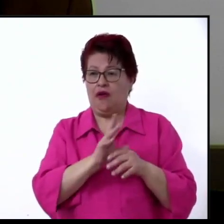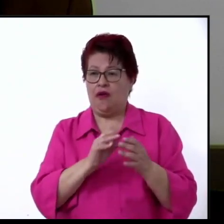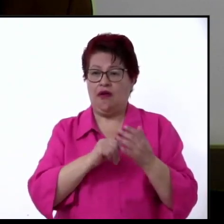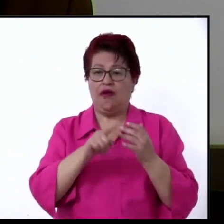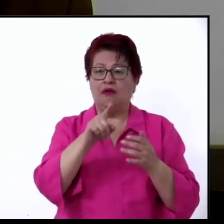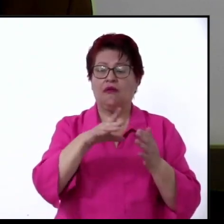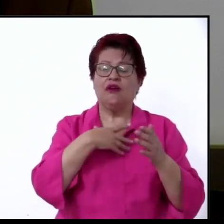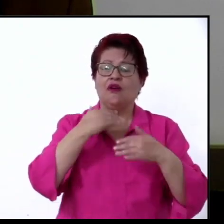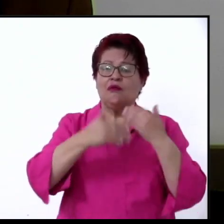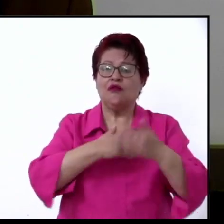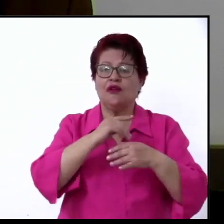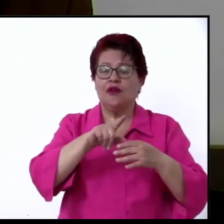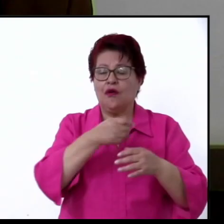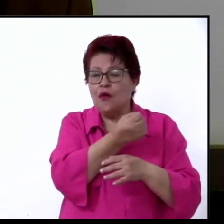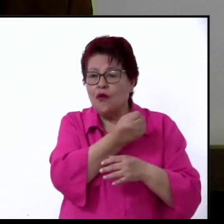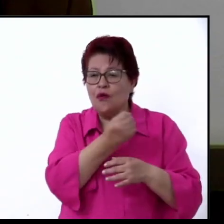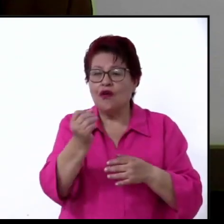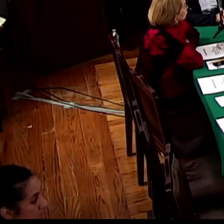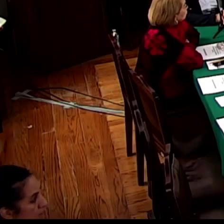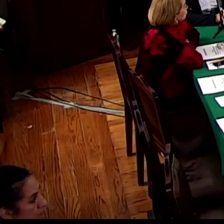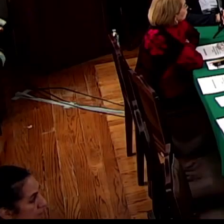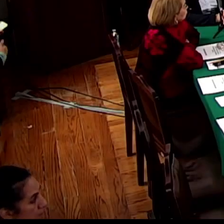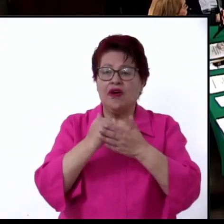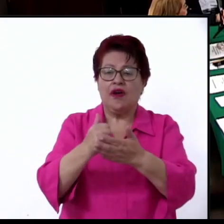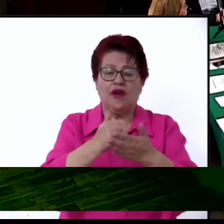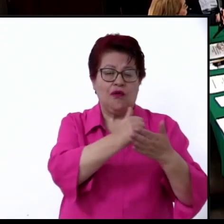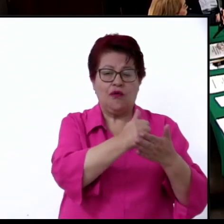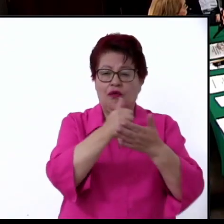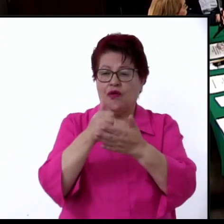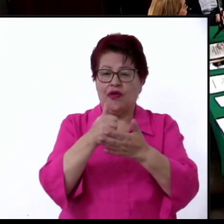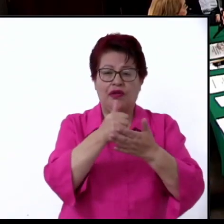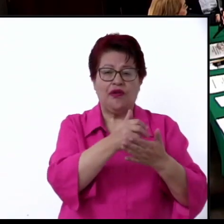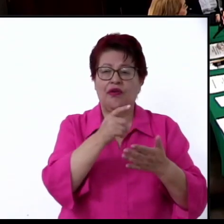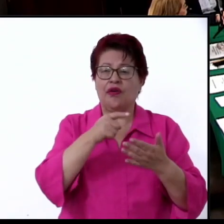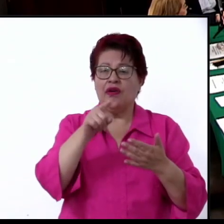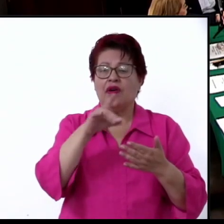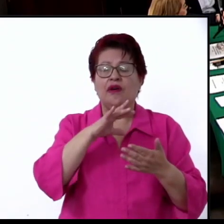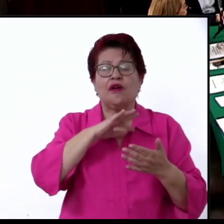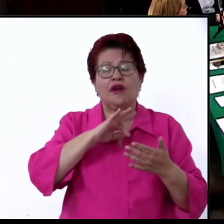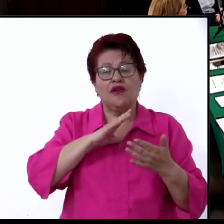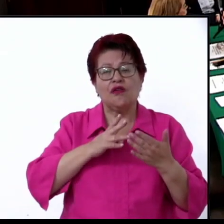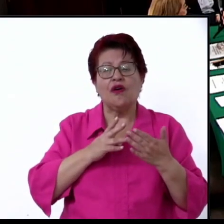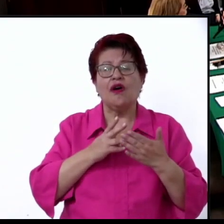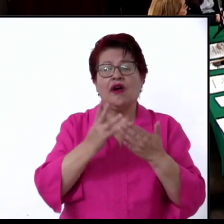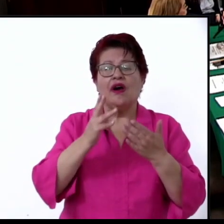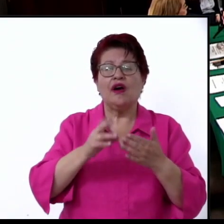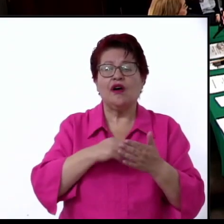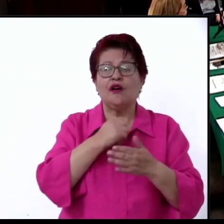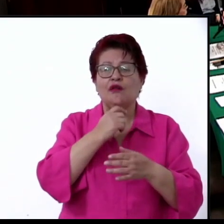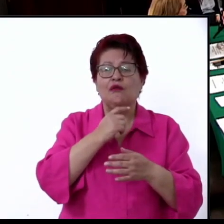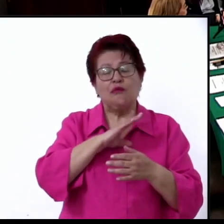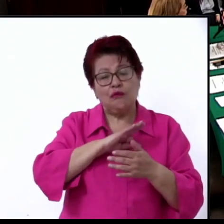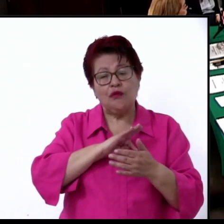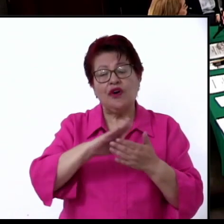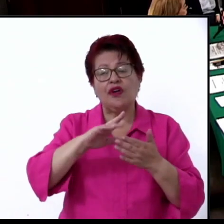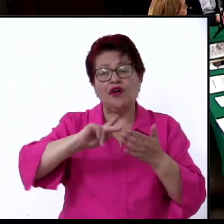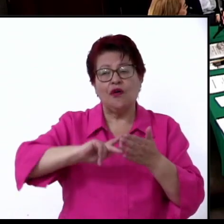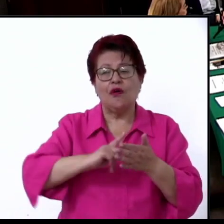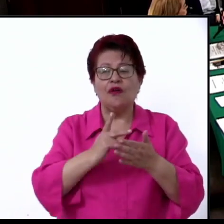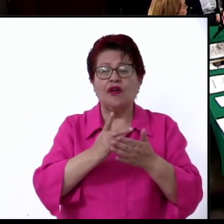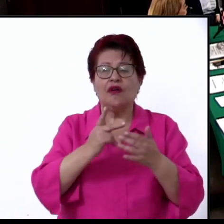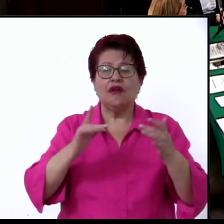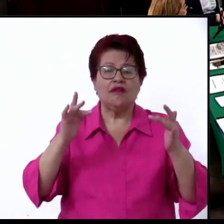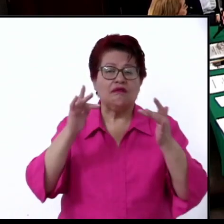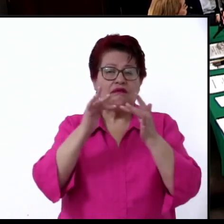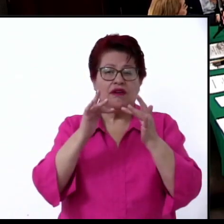rearticular procesos organizativos, colaborativos, y que eso nos diera la posibilidad también de nuevamente